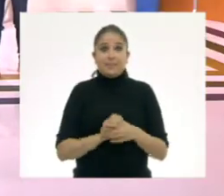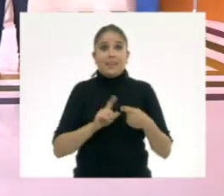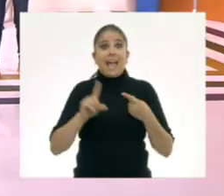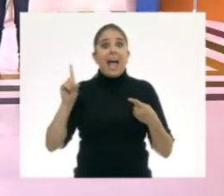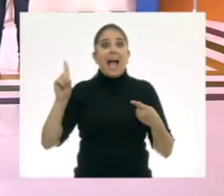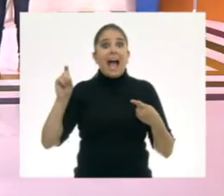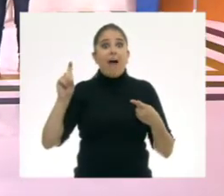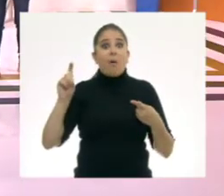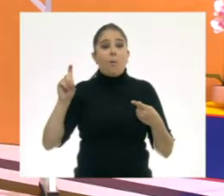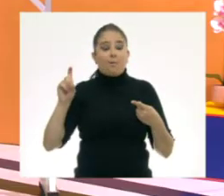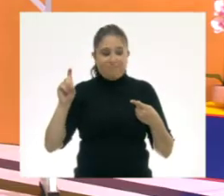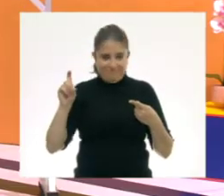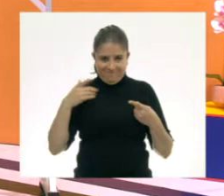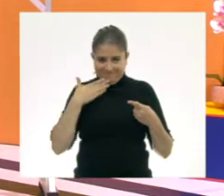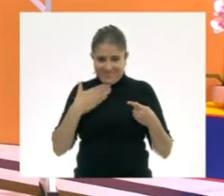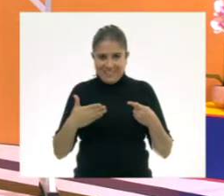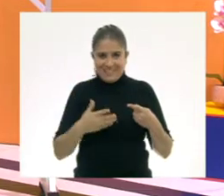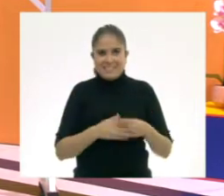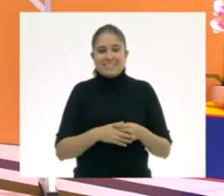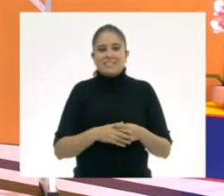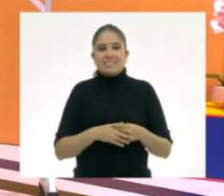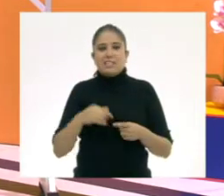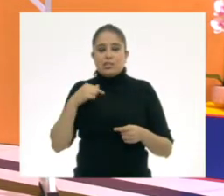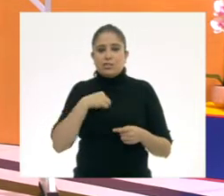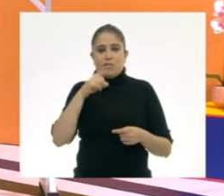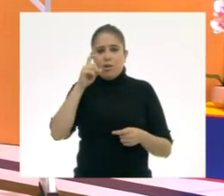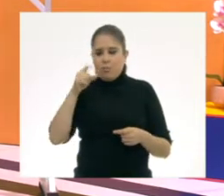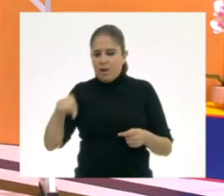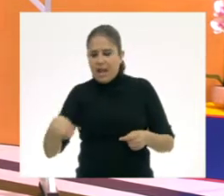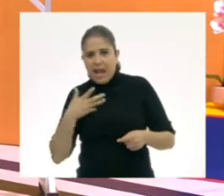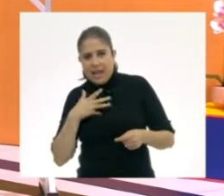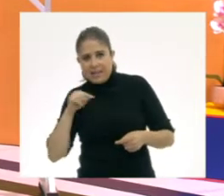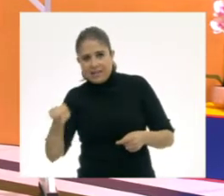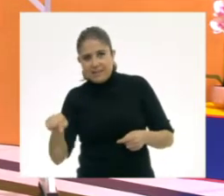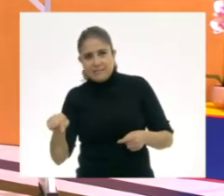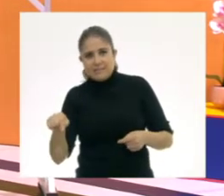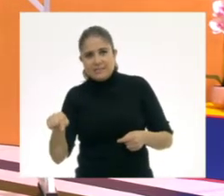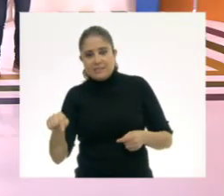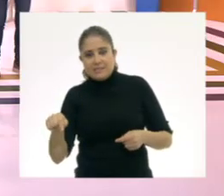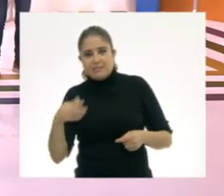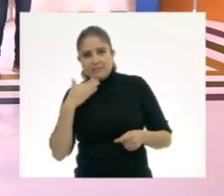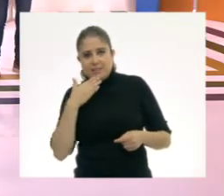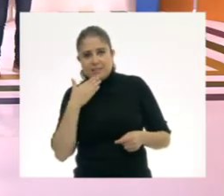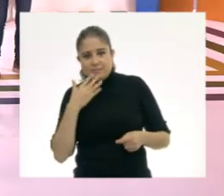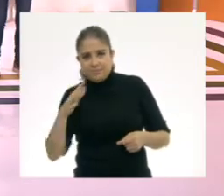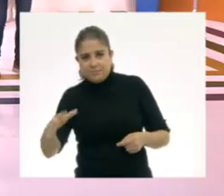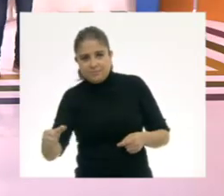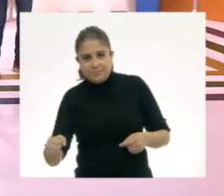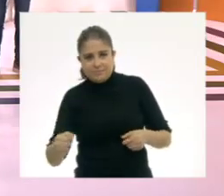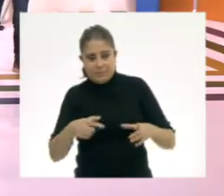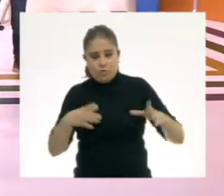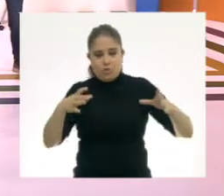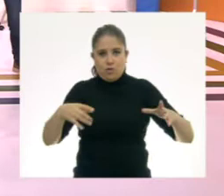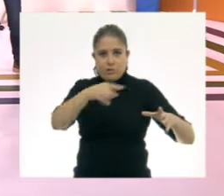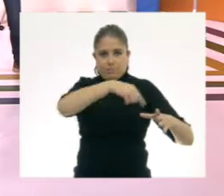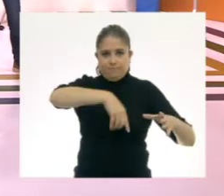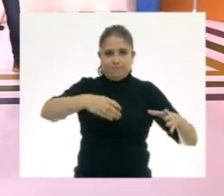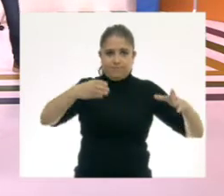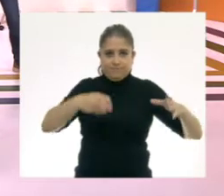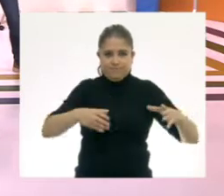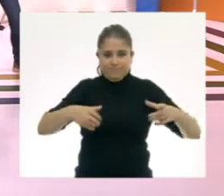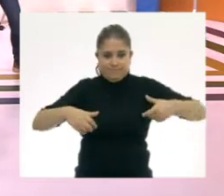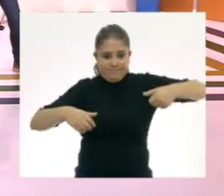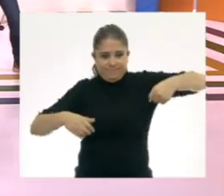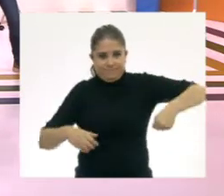Agua. Agua, muy bien. Sí. El agua yo la tengo abajo. Ah, perfecto. Entonces muy vamos bien. La olla. Ajá. Chicos, tienen que agarrar la